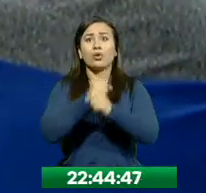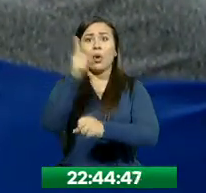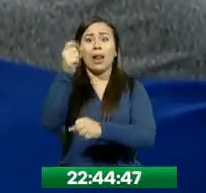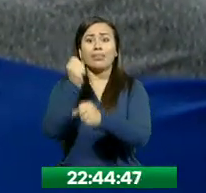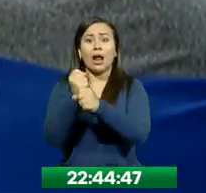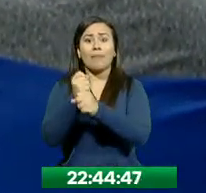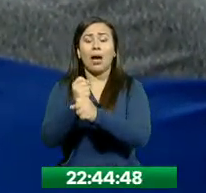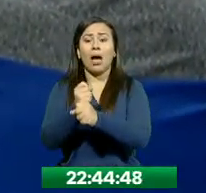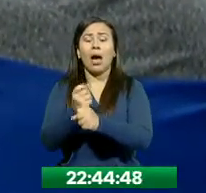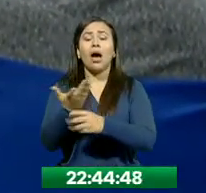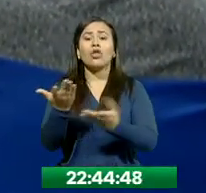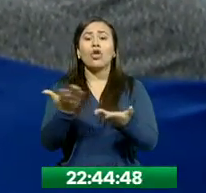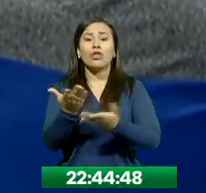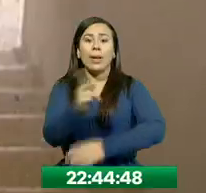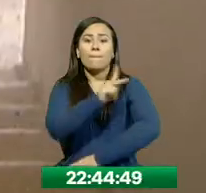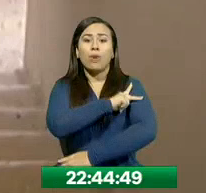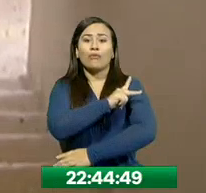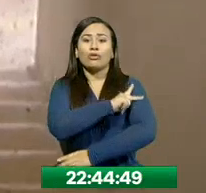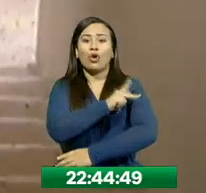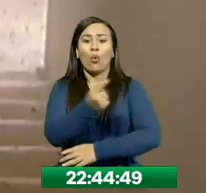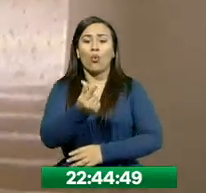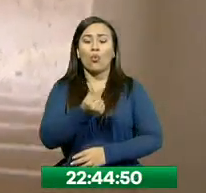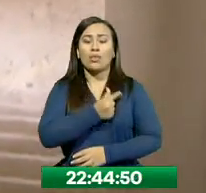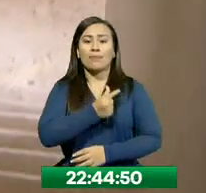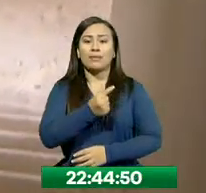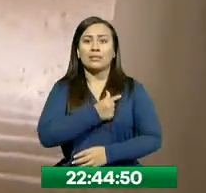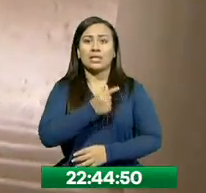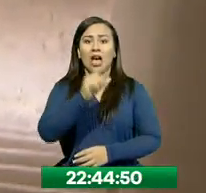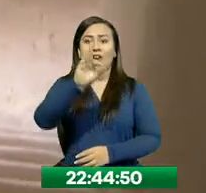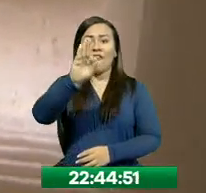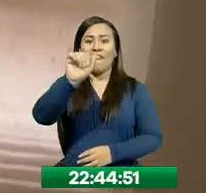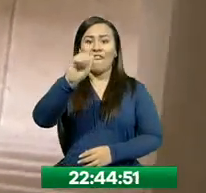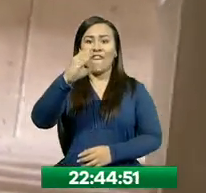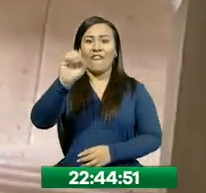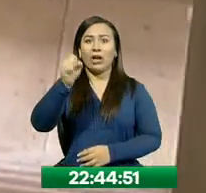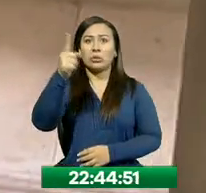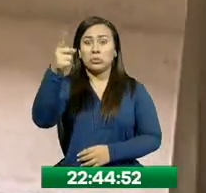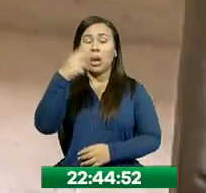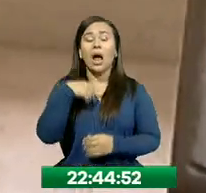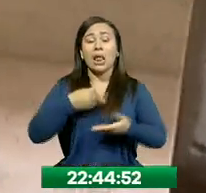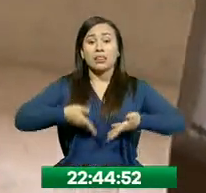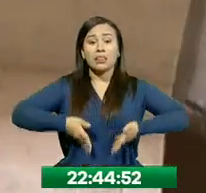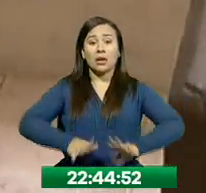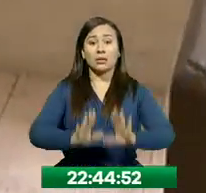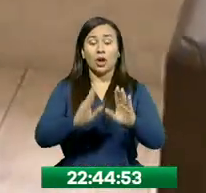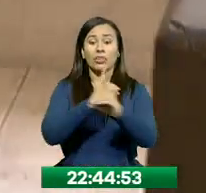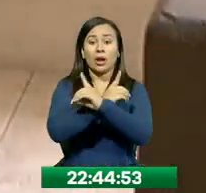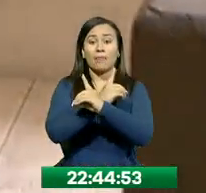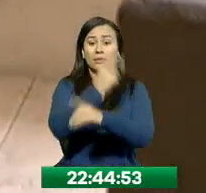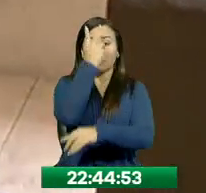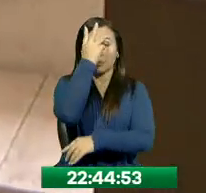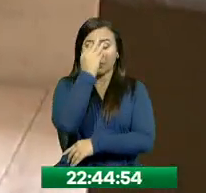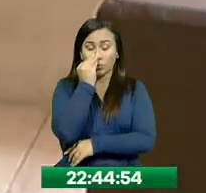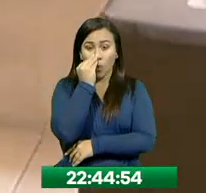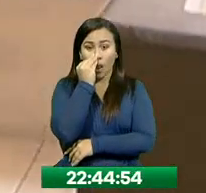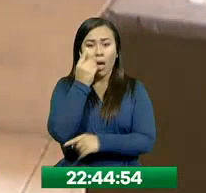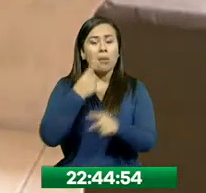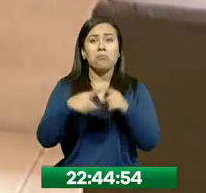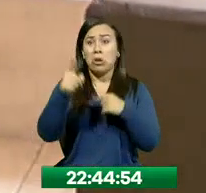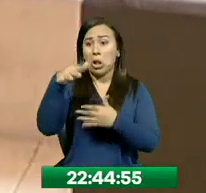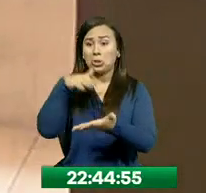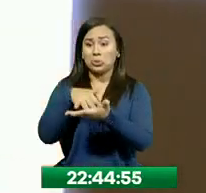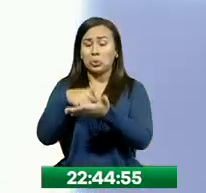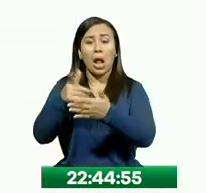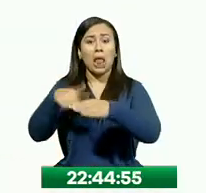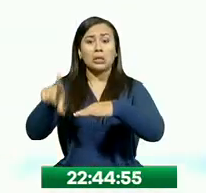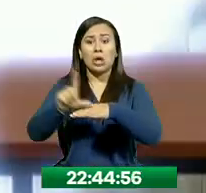de Comunicación Social FACSO. Él nació con discapacidad visual, pero eso no fue impedimento para que obtenga una licenciatura,